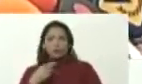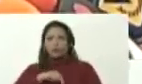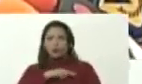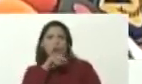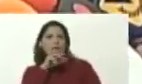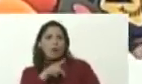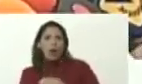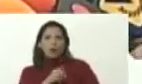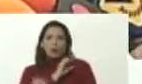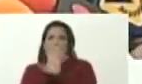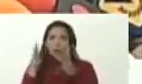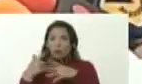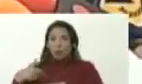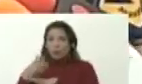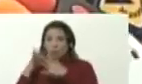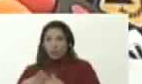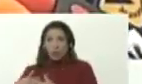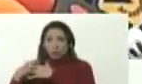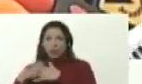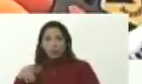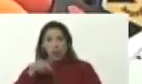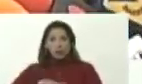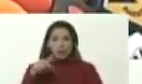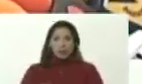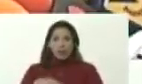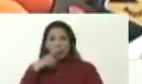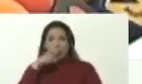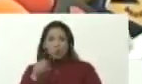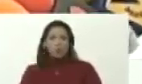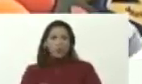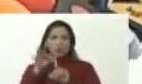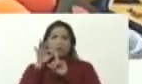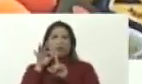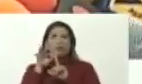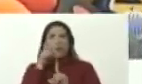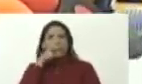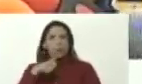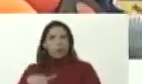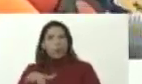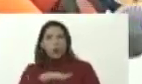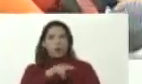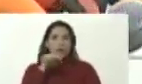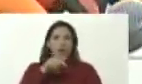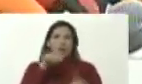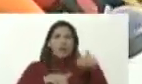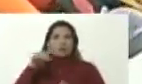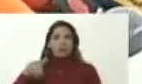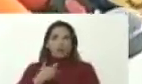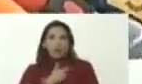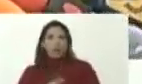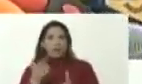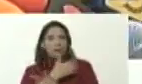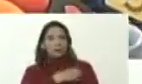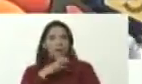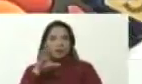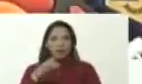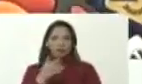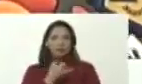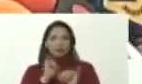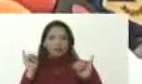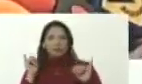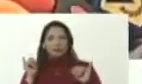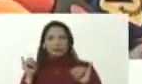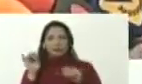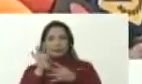al gobierno de Estados Unidos. Aquí Nicolás Maduro fue electo por el pueblo, en unas elecciones libres, soberanas e independientes,